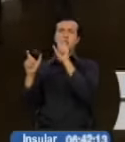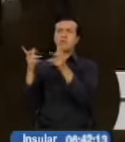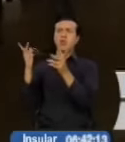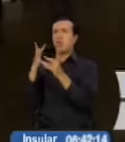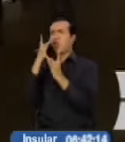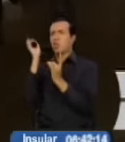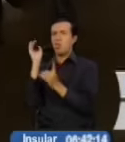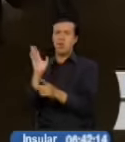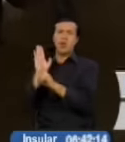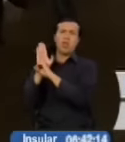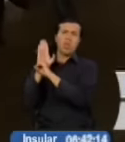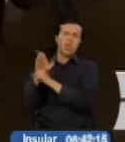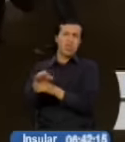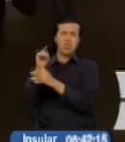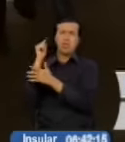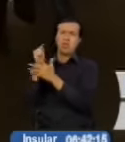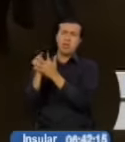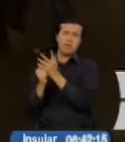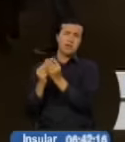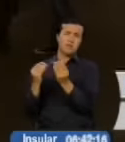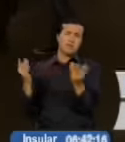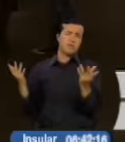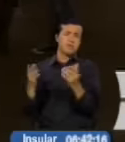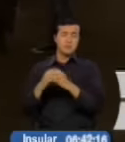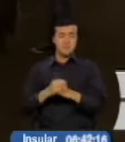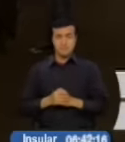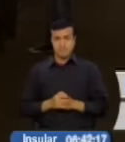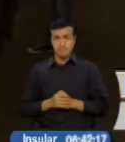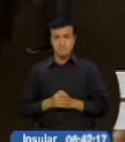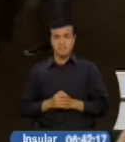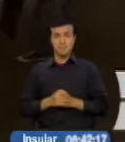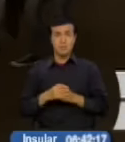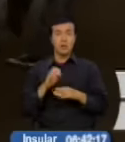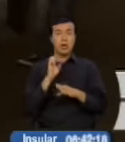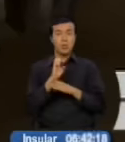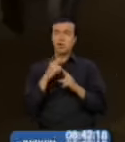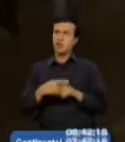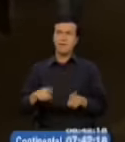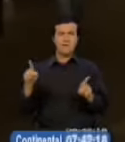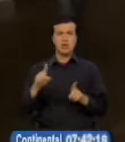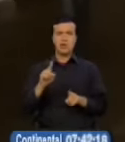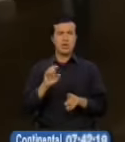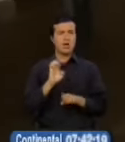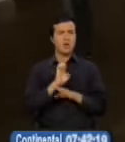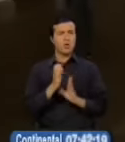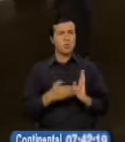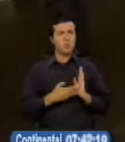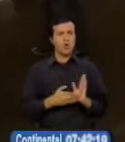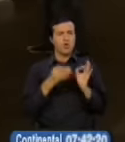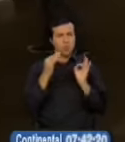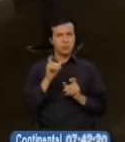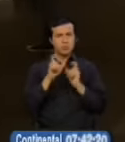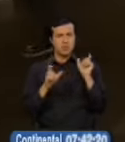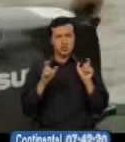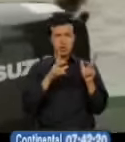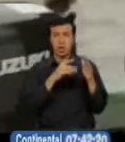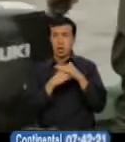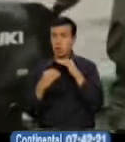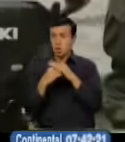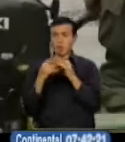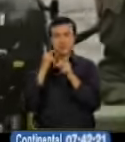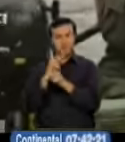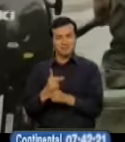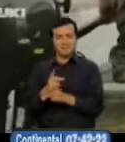con xenofobia, con discriminación, pues el Ecuador es un ejemplo justamente de cómo tratar a los refugiados.